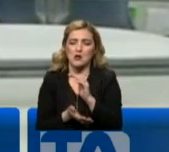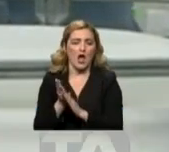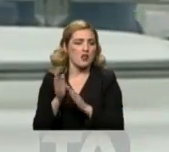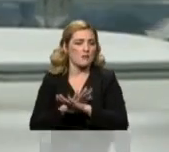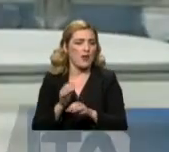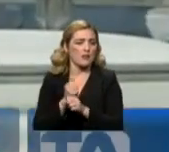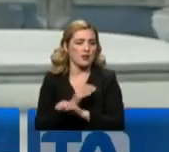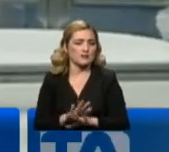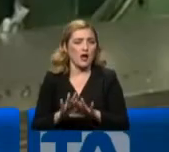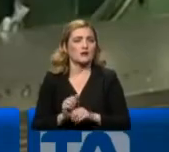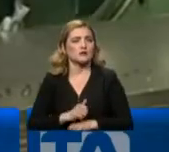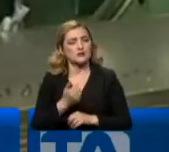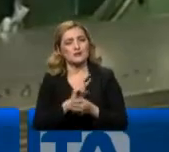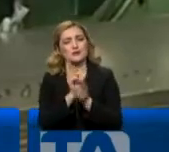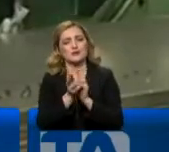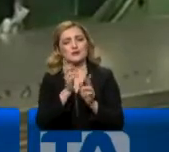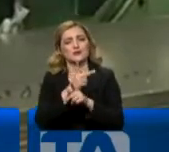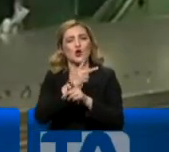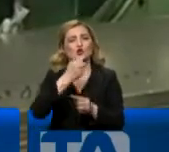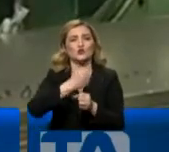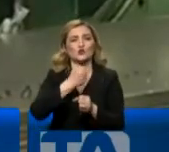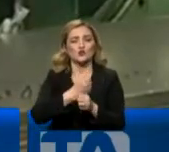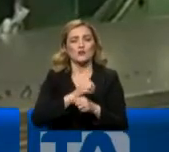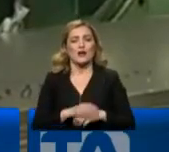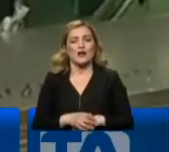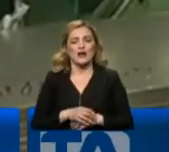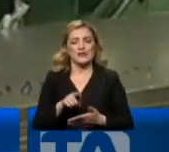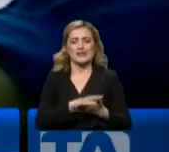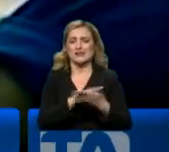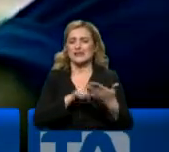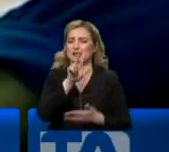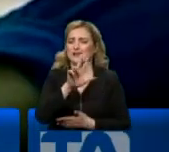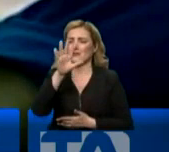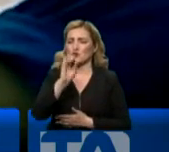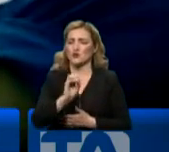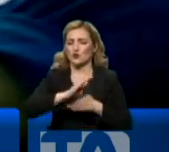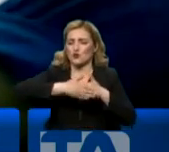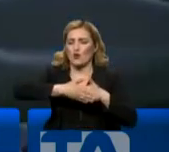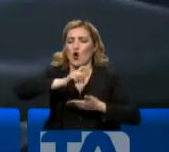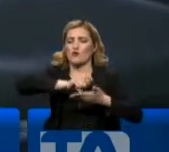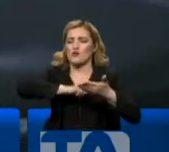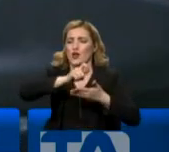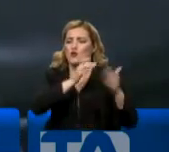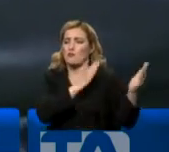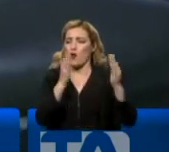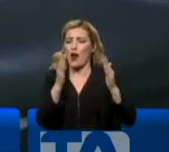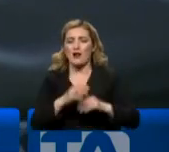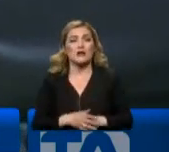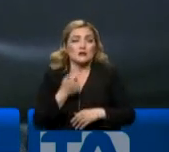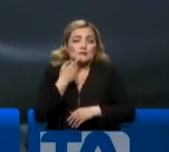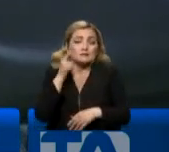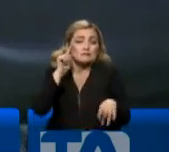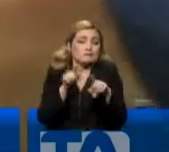reforma analizada por el Consejo de Trabajo es la eliminación del 35% del recargo al contrato ocasional. Sin embargo, no